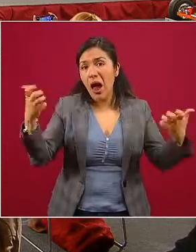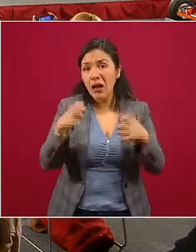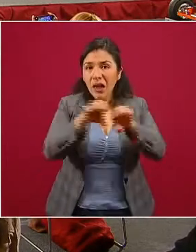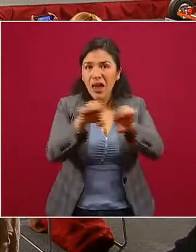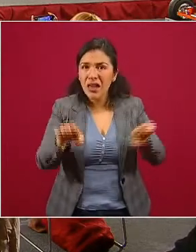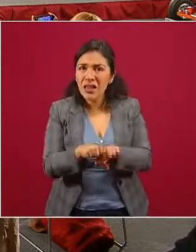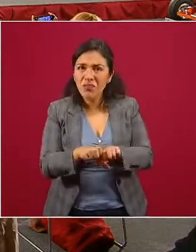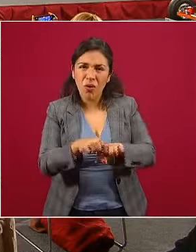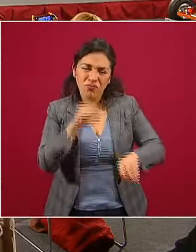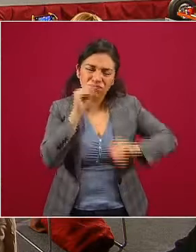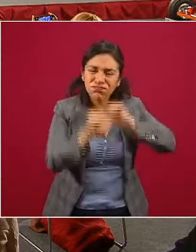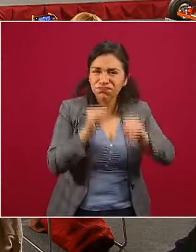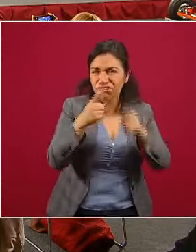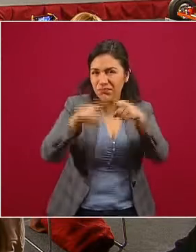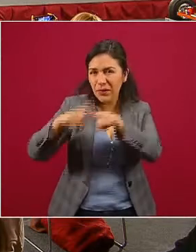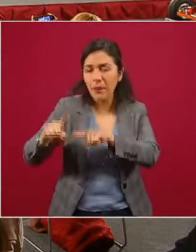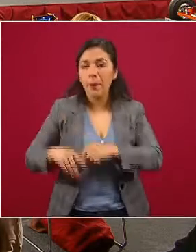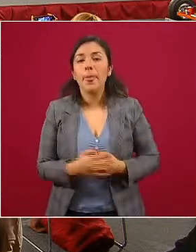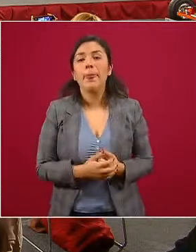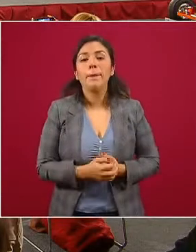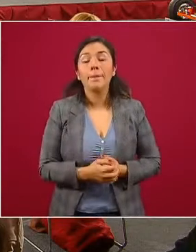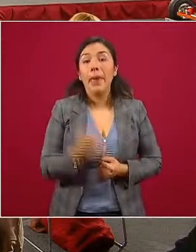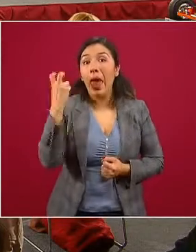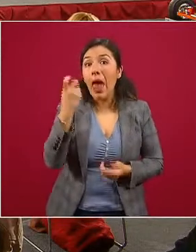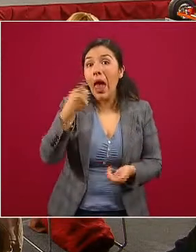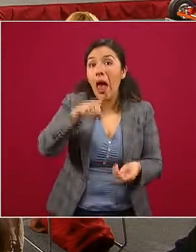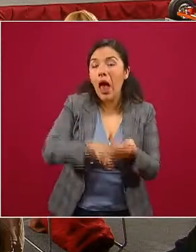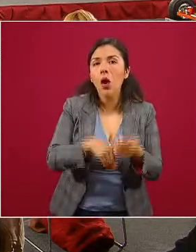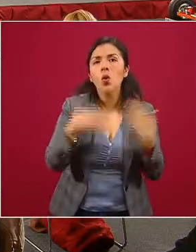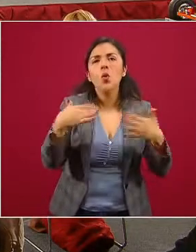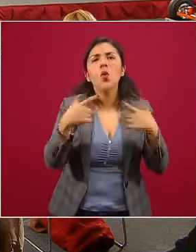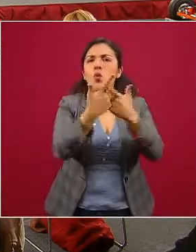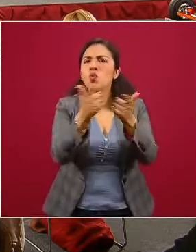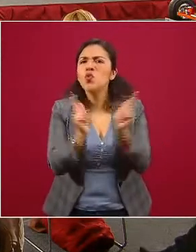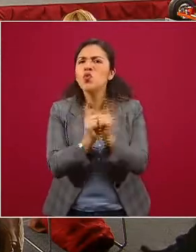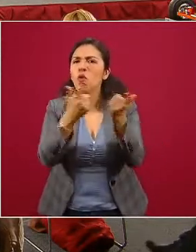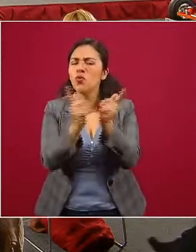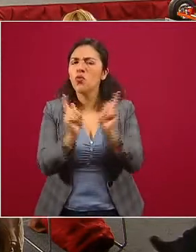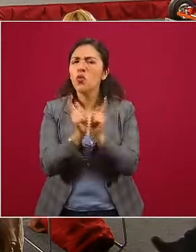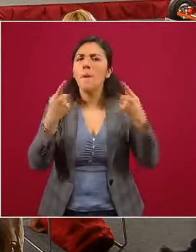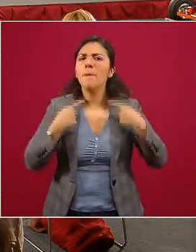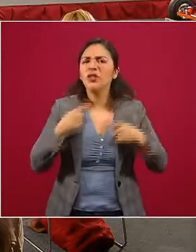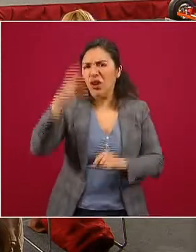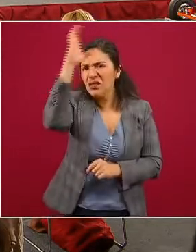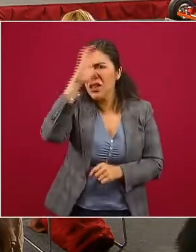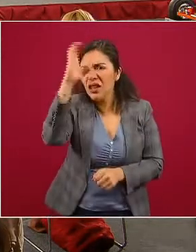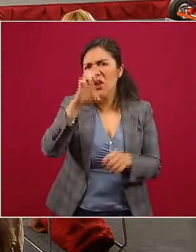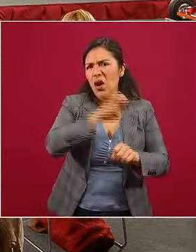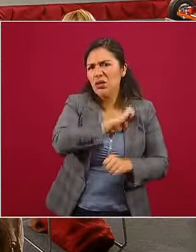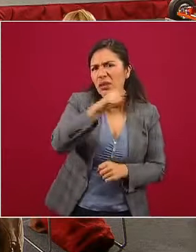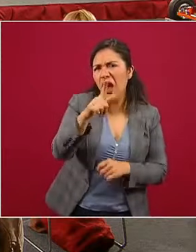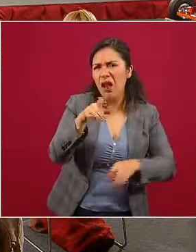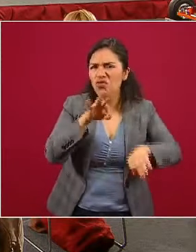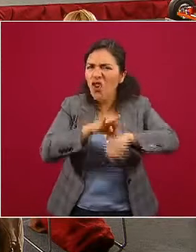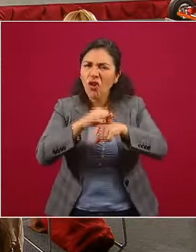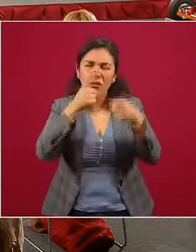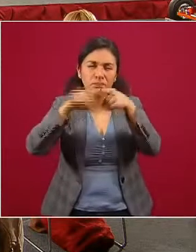equipos, la que sigue. Esto implicó grandes grupos de especialistas, de científicos, la que sigue.